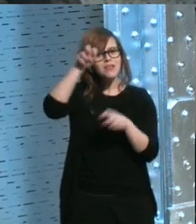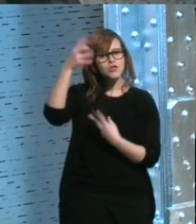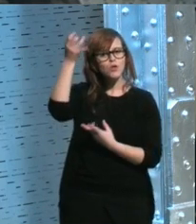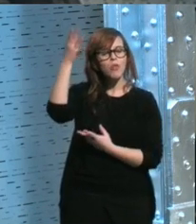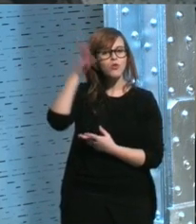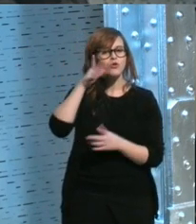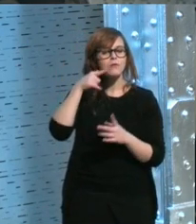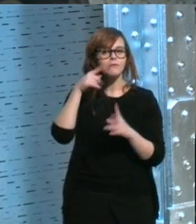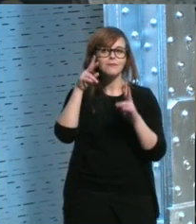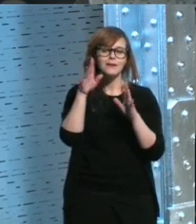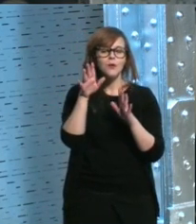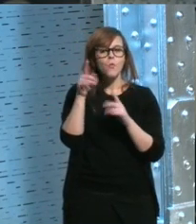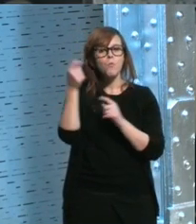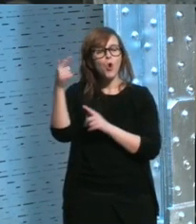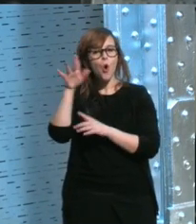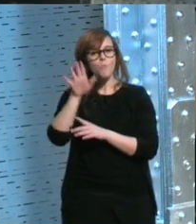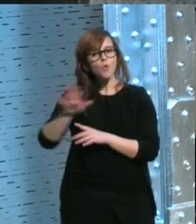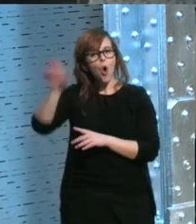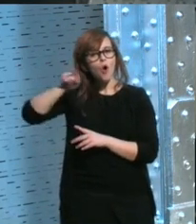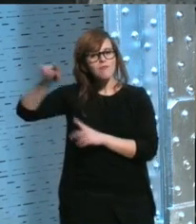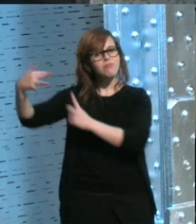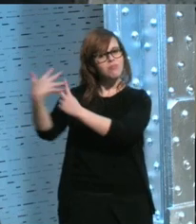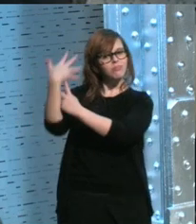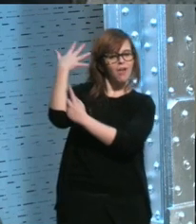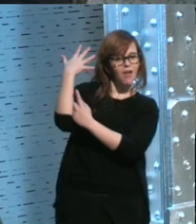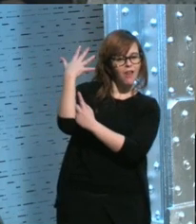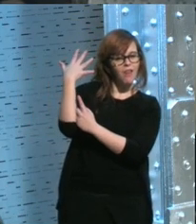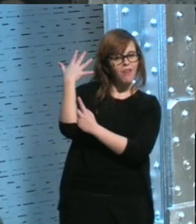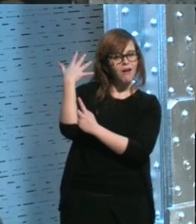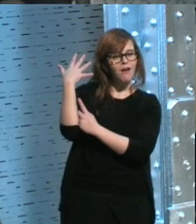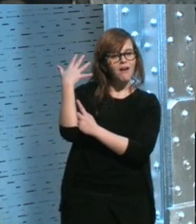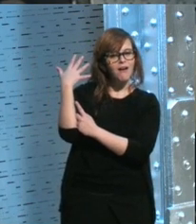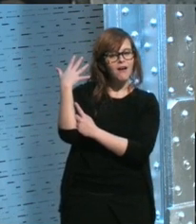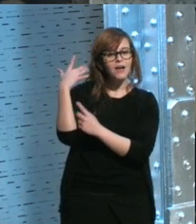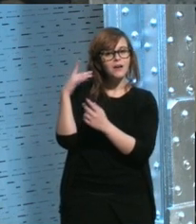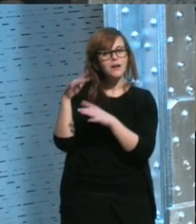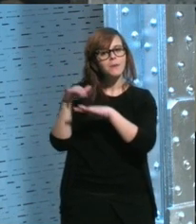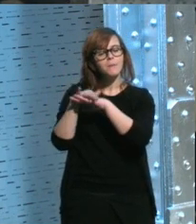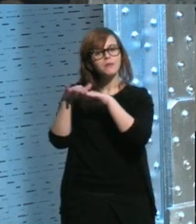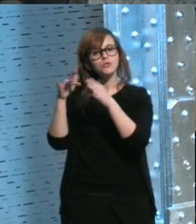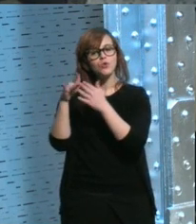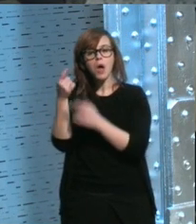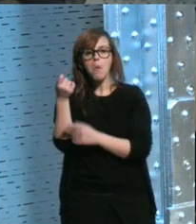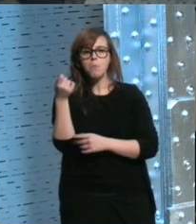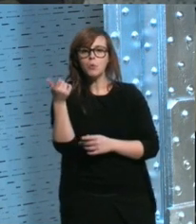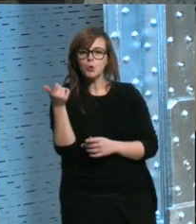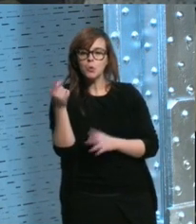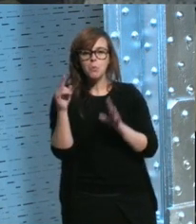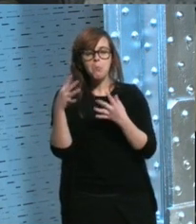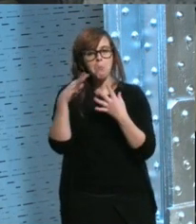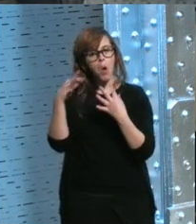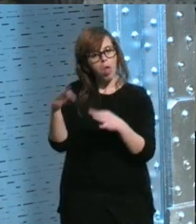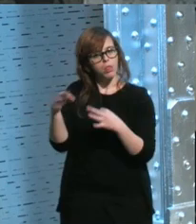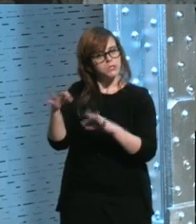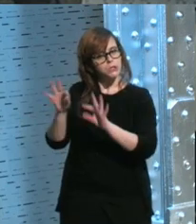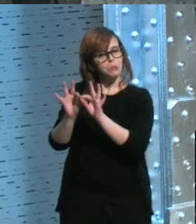comillas, oriental, ¿eh? De otro tipo de inspiración, que está basado en poco, modesto, simple, que es